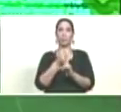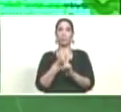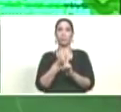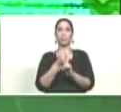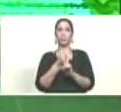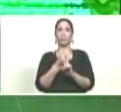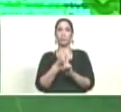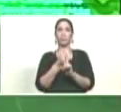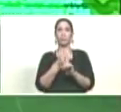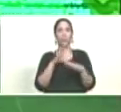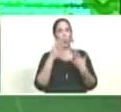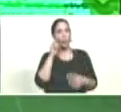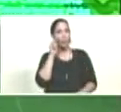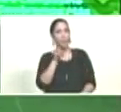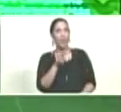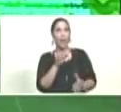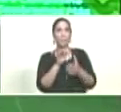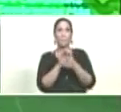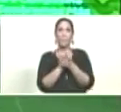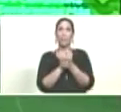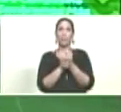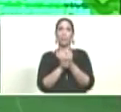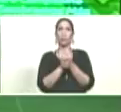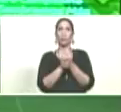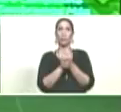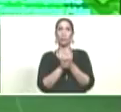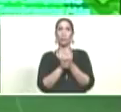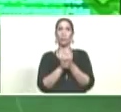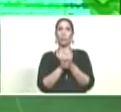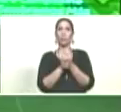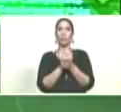Cuando uno ve que un compañero, que fue compañero, se descompone.